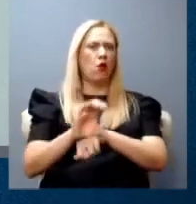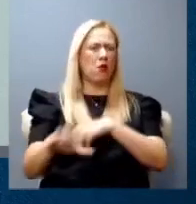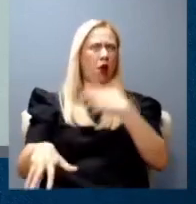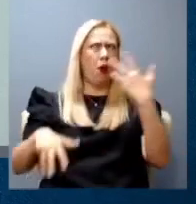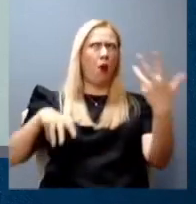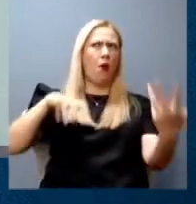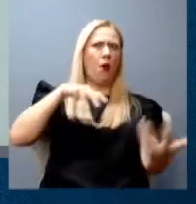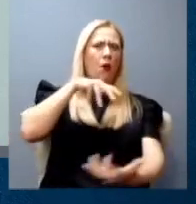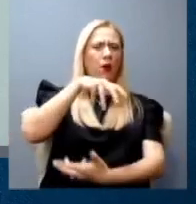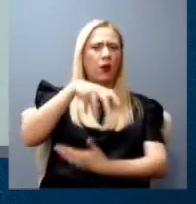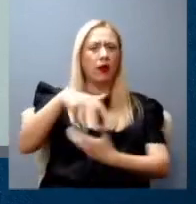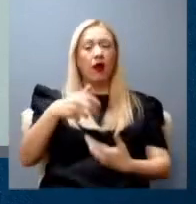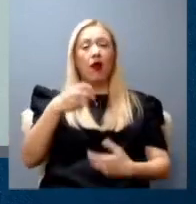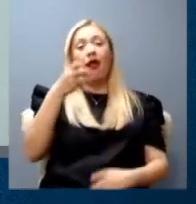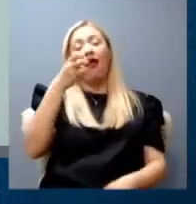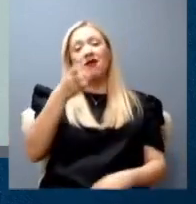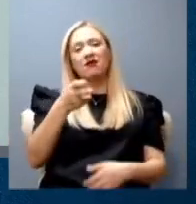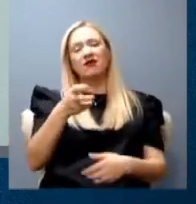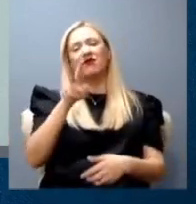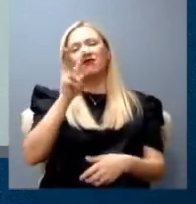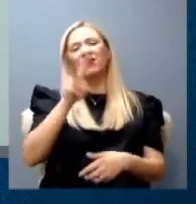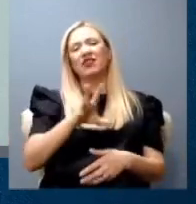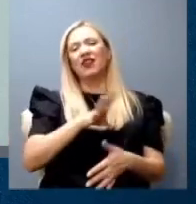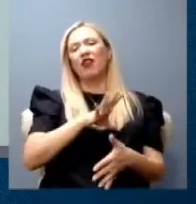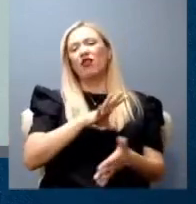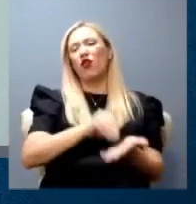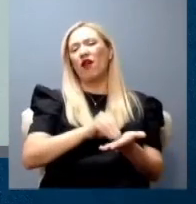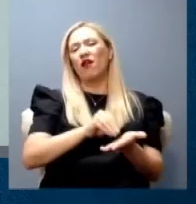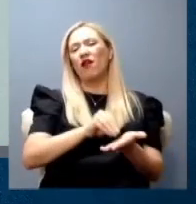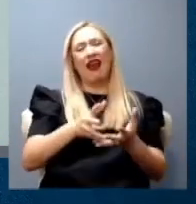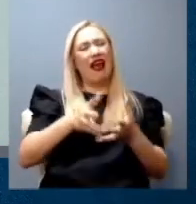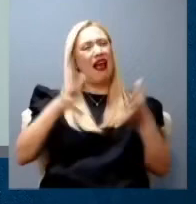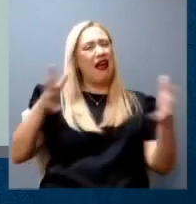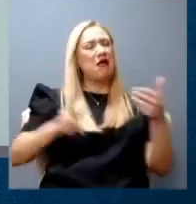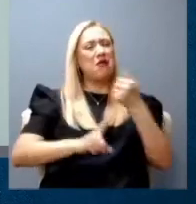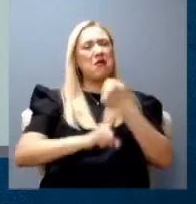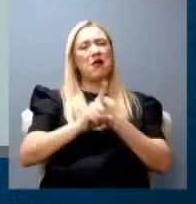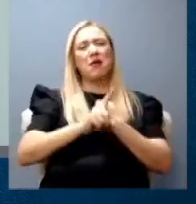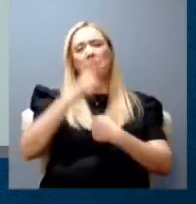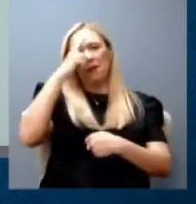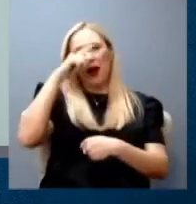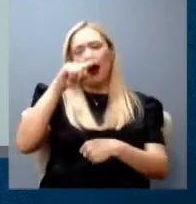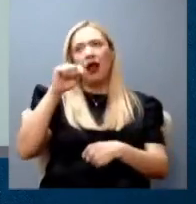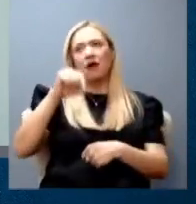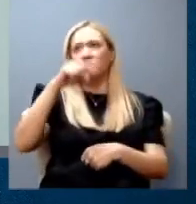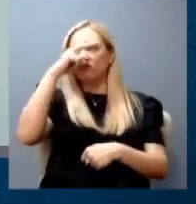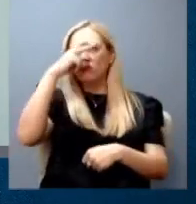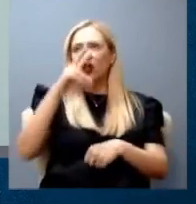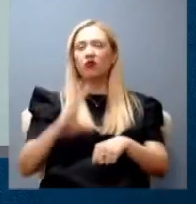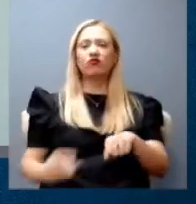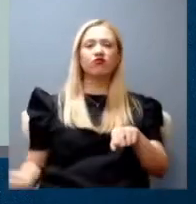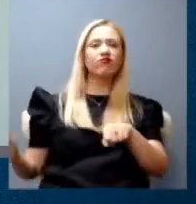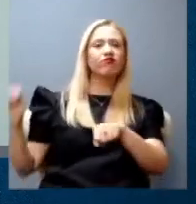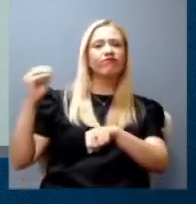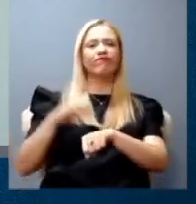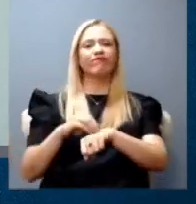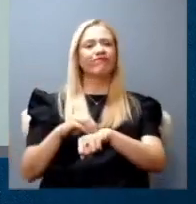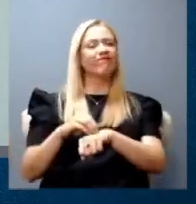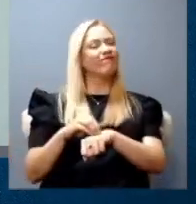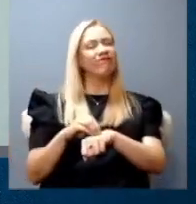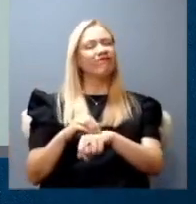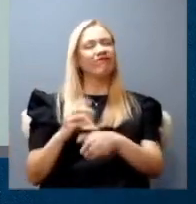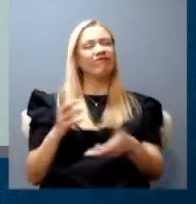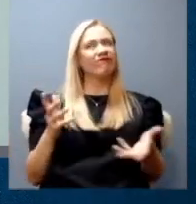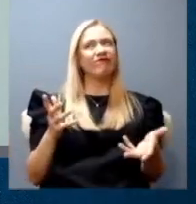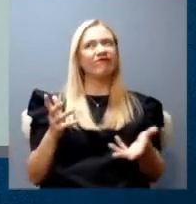estos grandes retos para poder aplicar en México. No solo tiene que ver con tribunales, no solo tiene que ver con acciones de justicia,